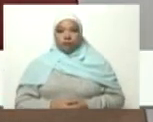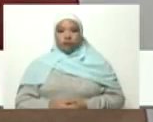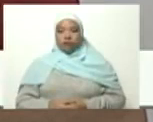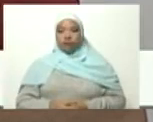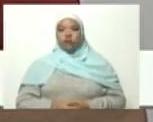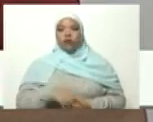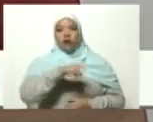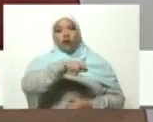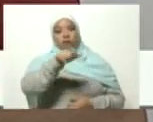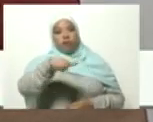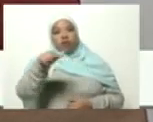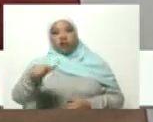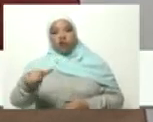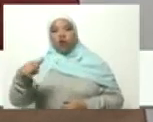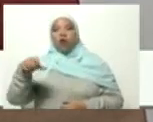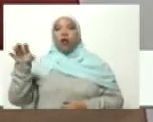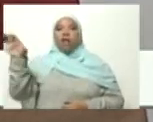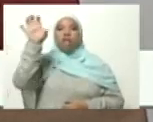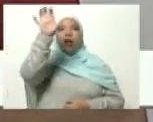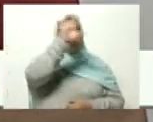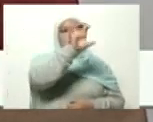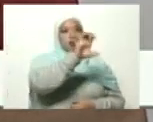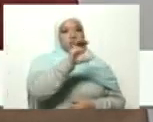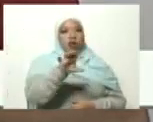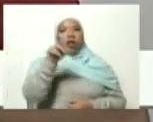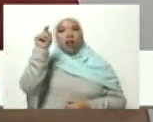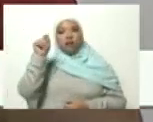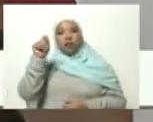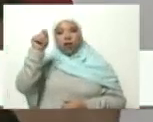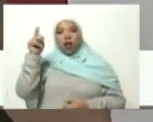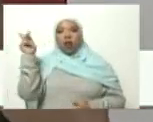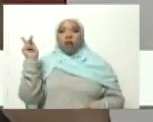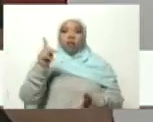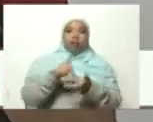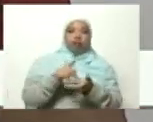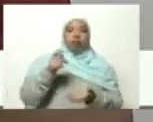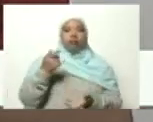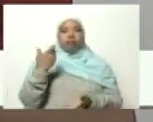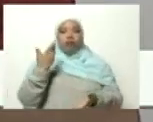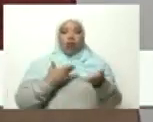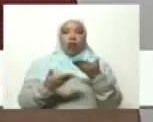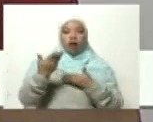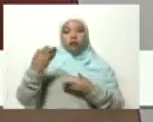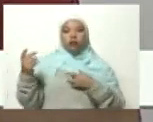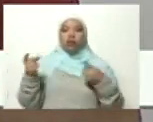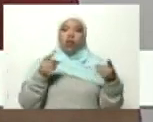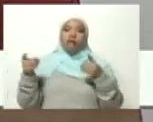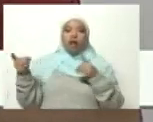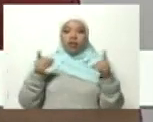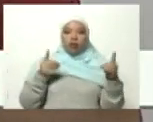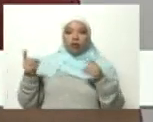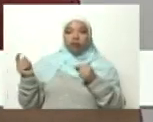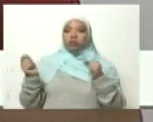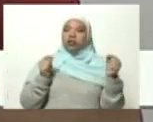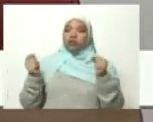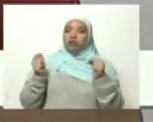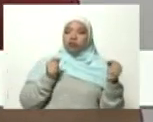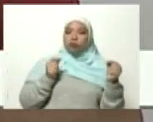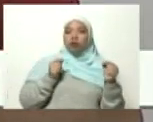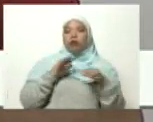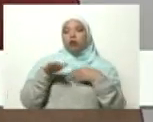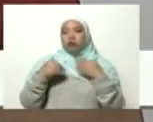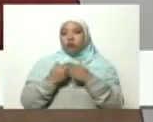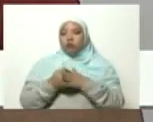compañeros de otros países que estarán aquí visitándonos, haciendo sus aportes en el debate. Una reunión muy importante para nuestro